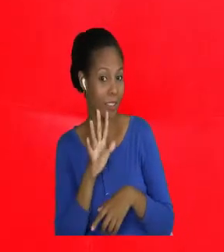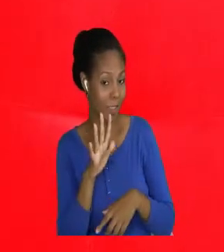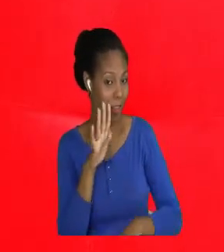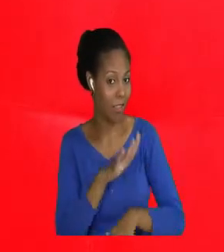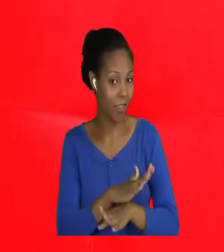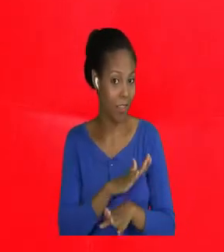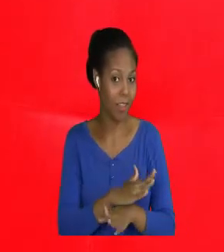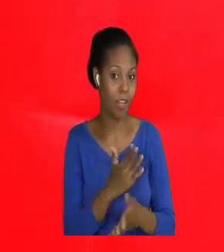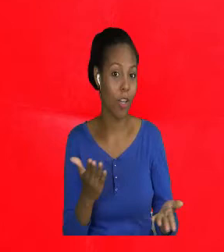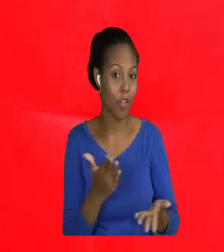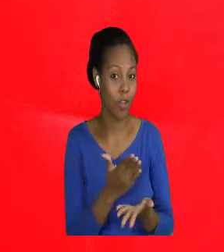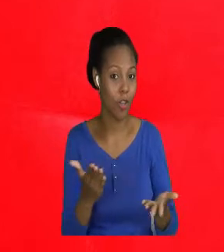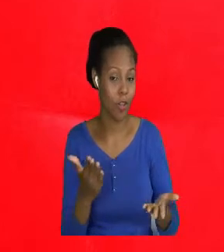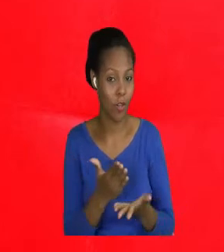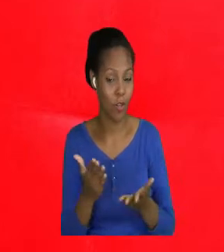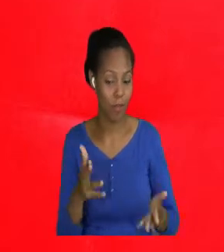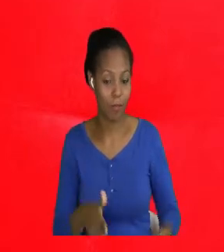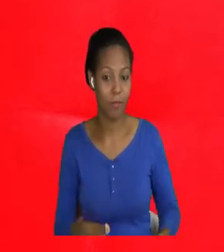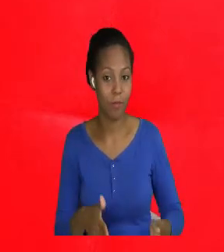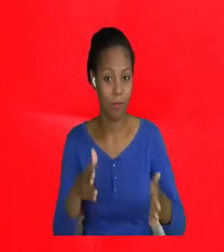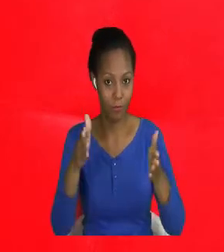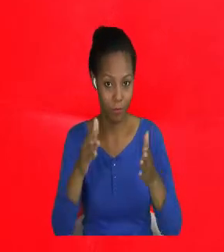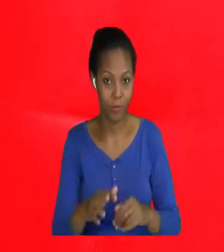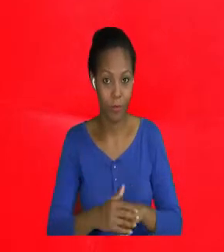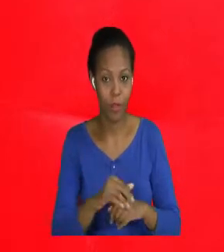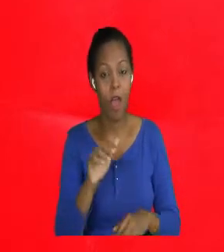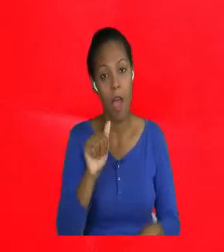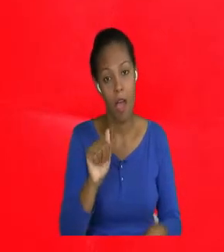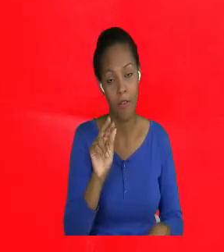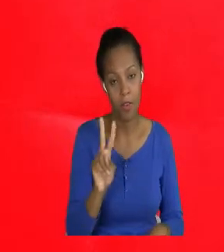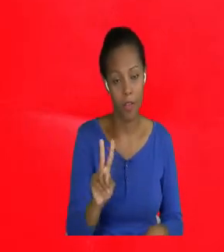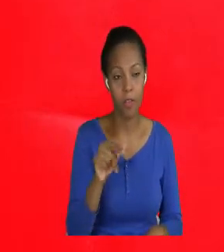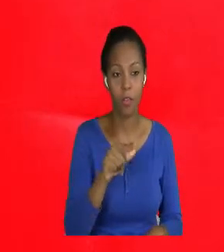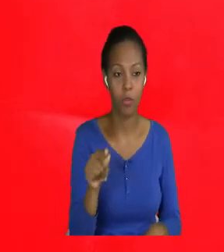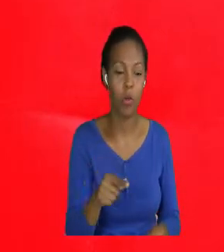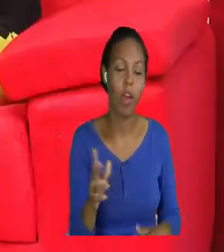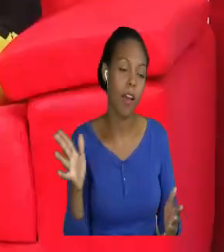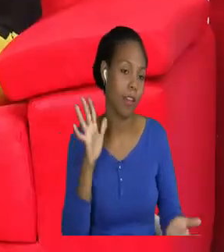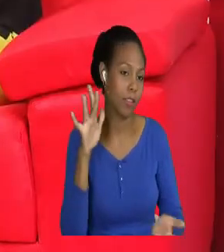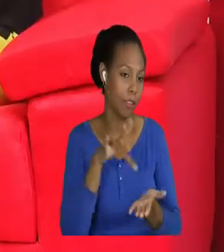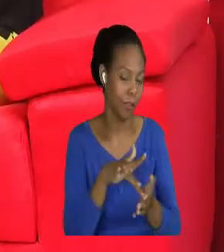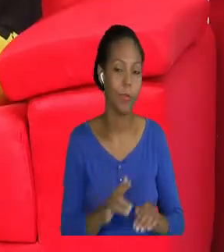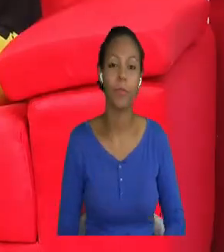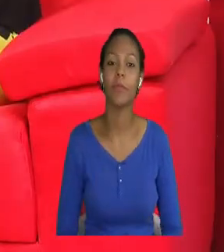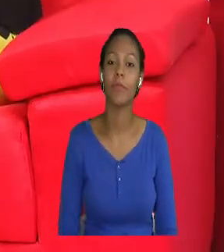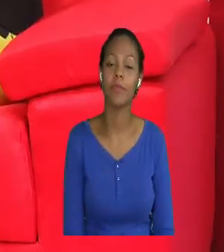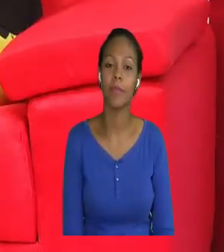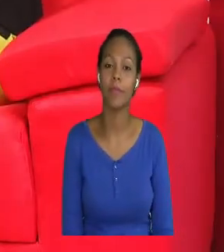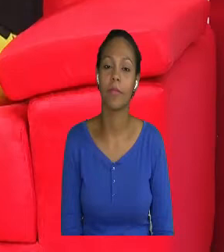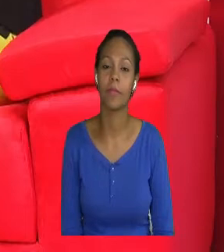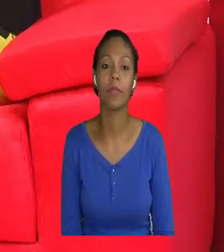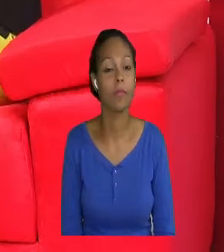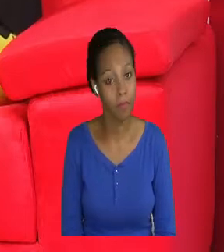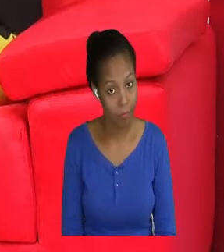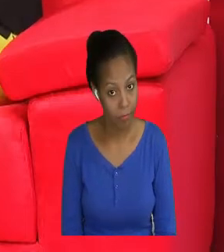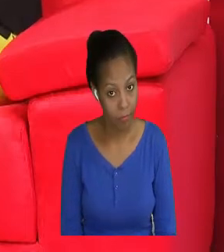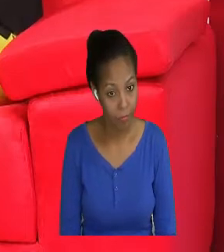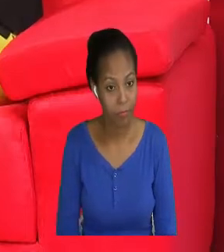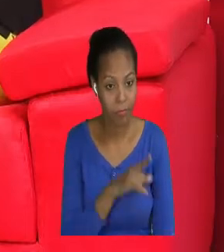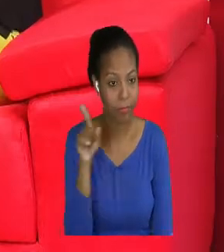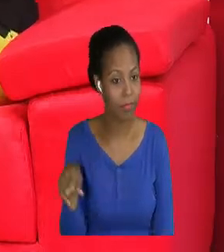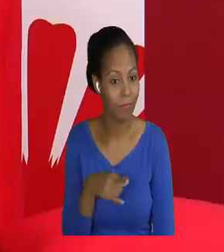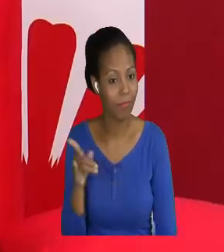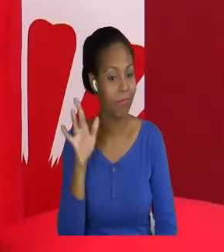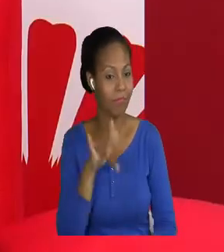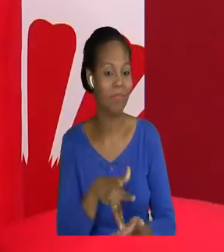avenida El Ferrocarril, para disfrutar el desfile cívico-cultural. Bueno, entonces esta es la programación que tendremos para